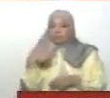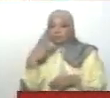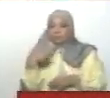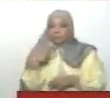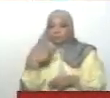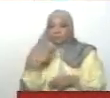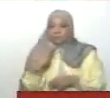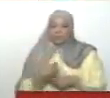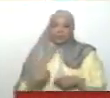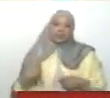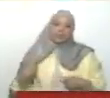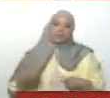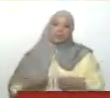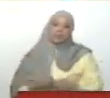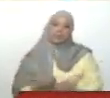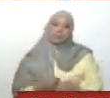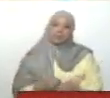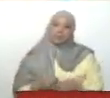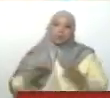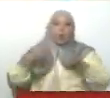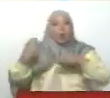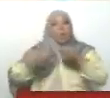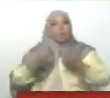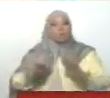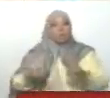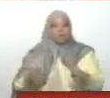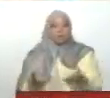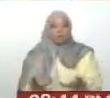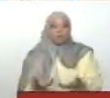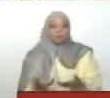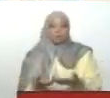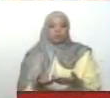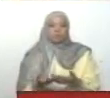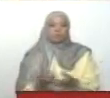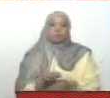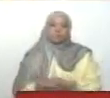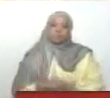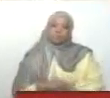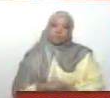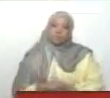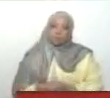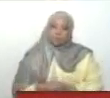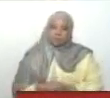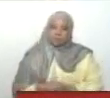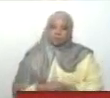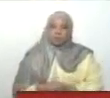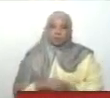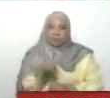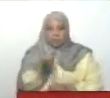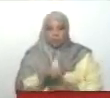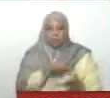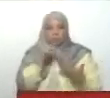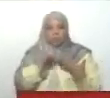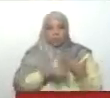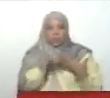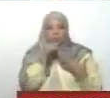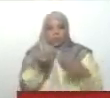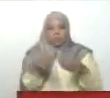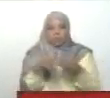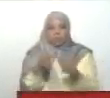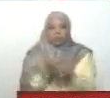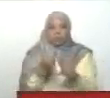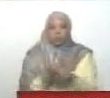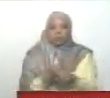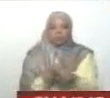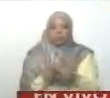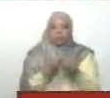Sí, empezaron. Señor presidente, ¿cómo empezaron ustedes? Yo paso a formar parte de la agrupación en el